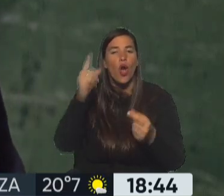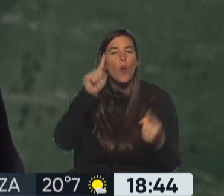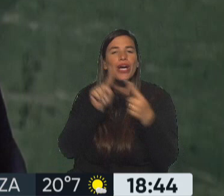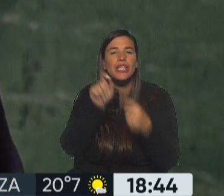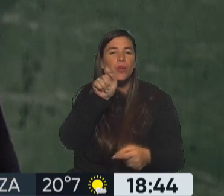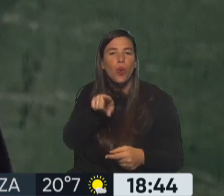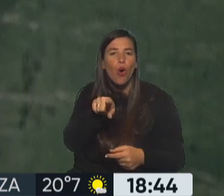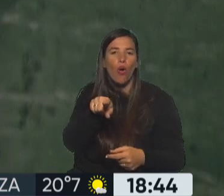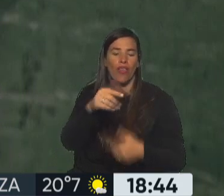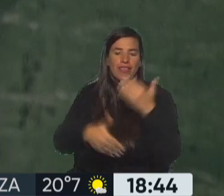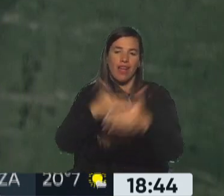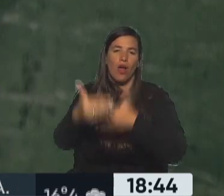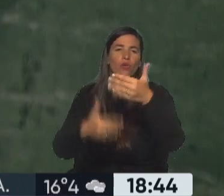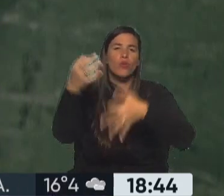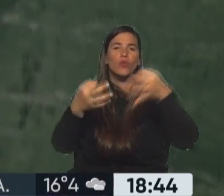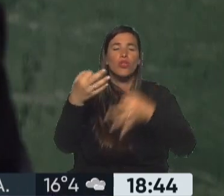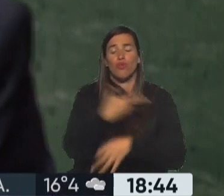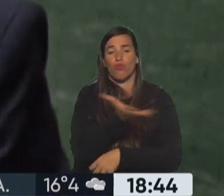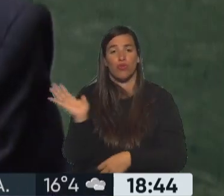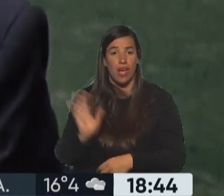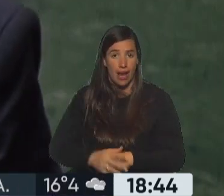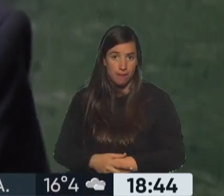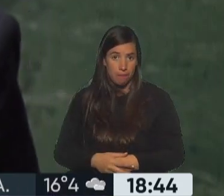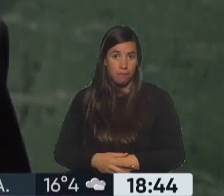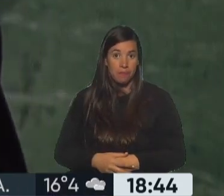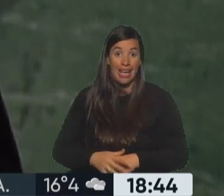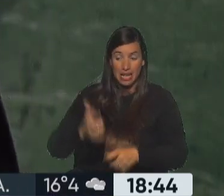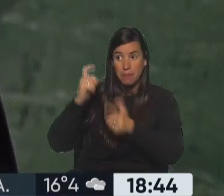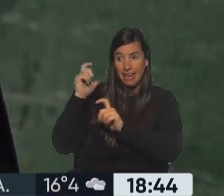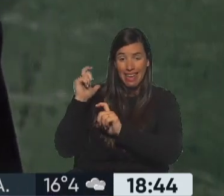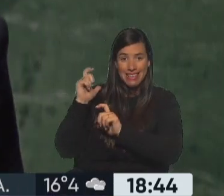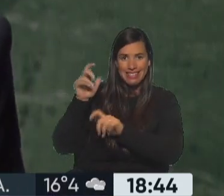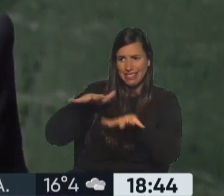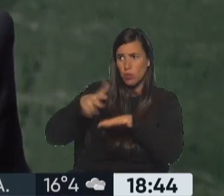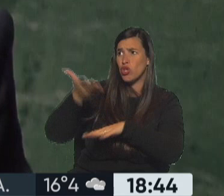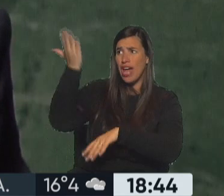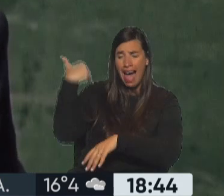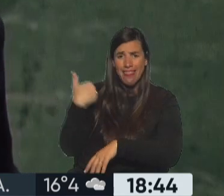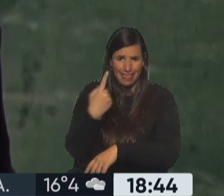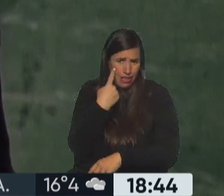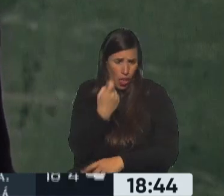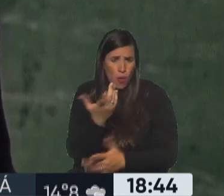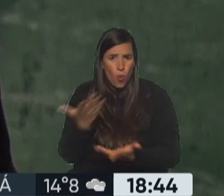La experiencia muestra que cuando se asfixia a un pueblo con la eterna condena del endeudamiento,